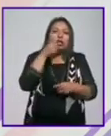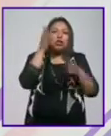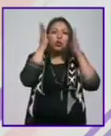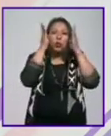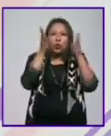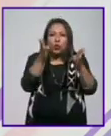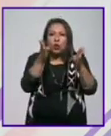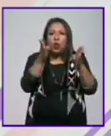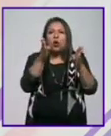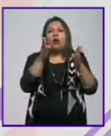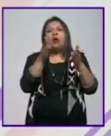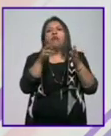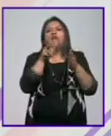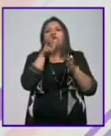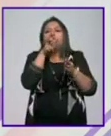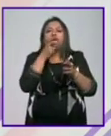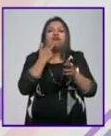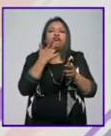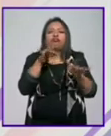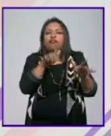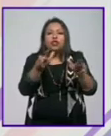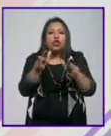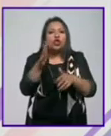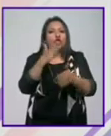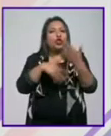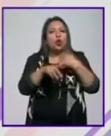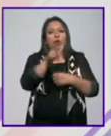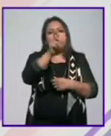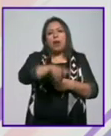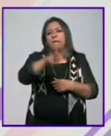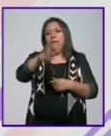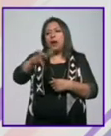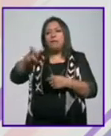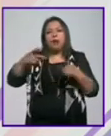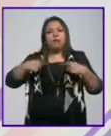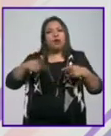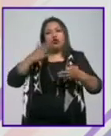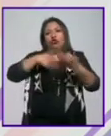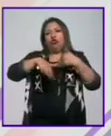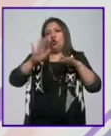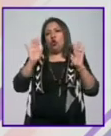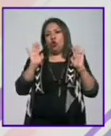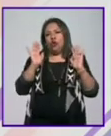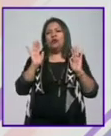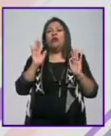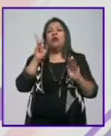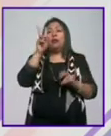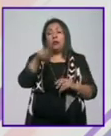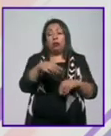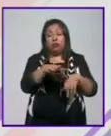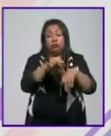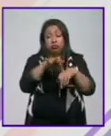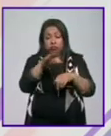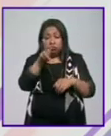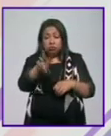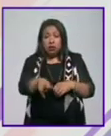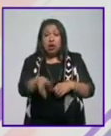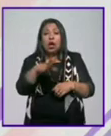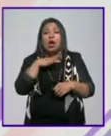burro, una lagartija, todos son personas. Lo que existe con la realidad es